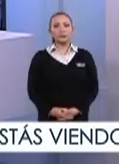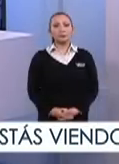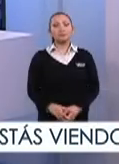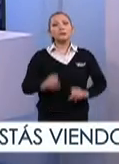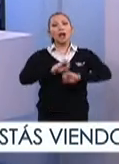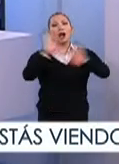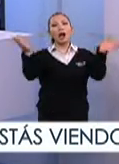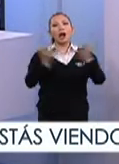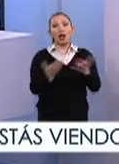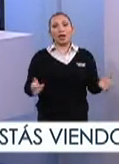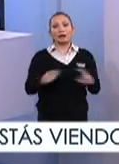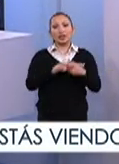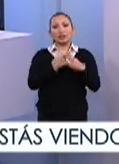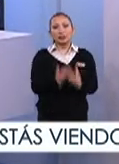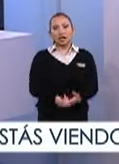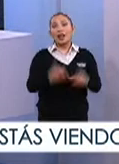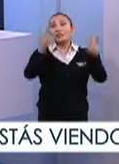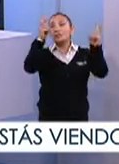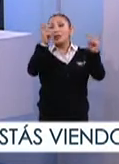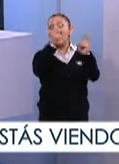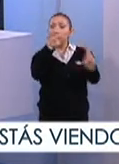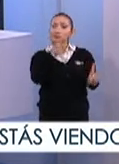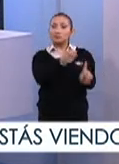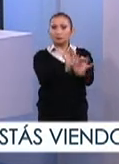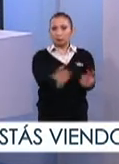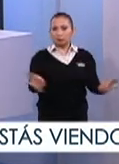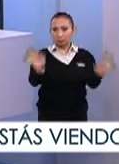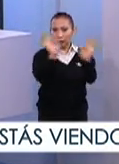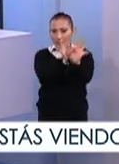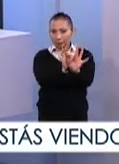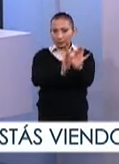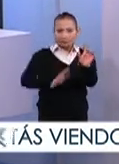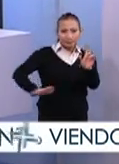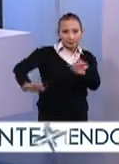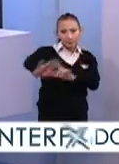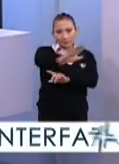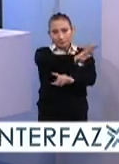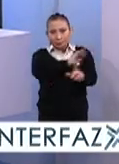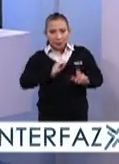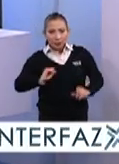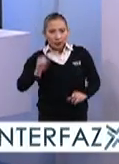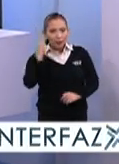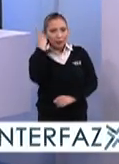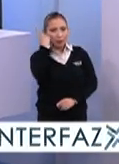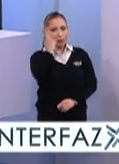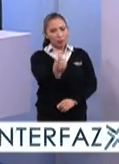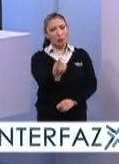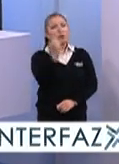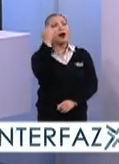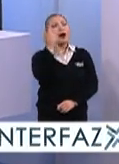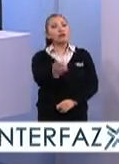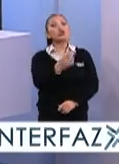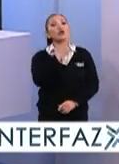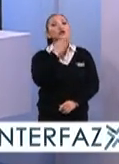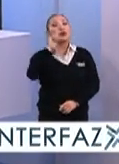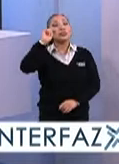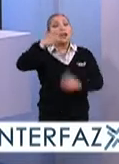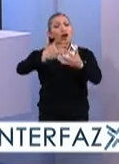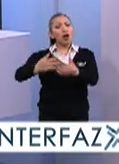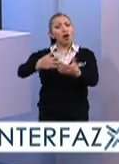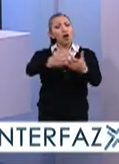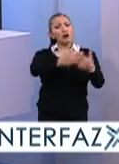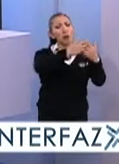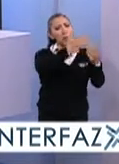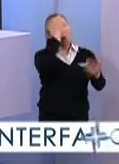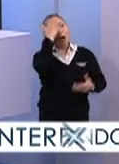Así es, vamos a iniciar a hablar de un tema fundamental dentro de nuestro pleno siglo XXI y es el uso de las tecnologías. Como